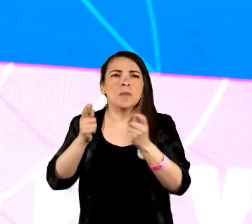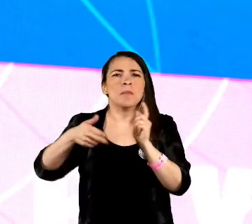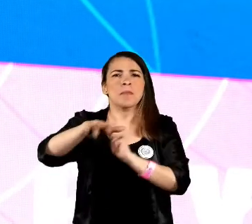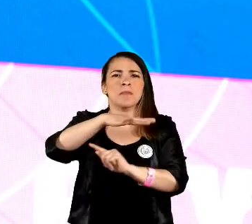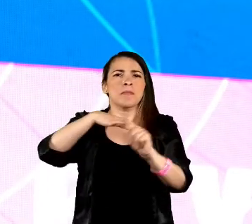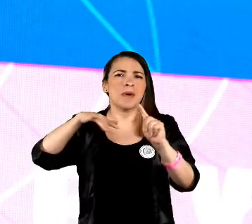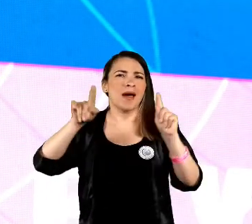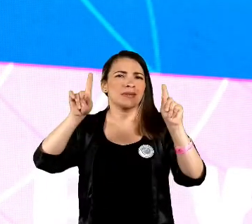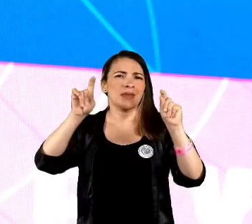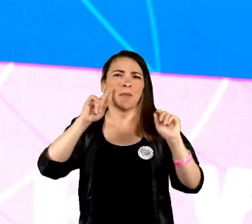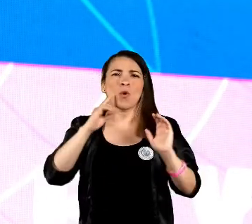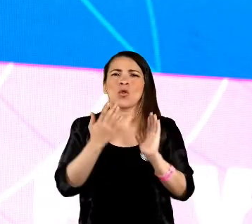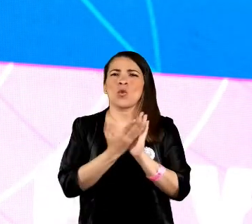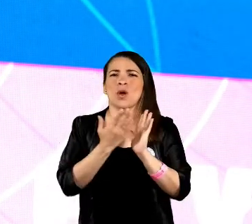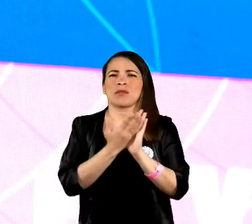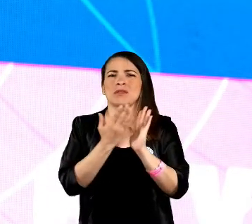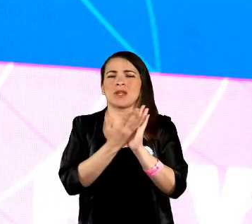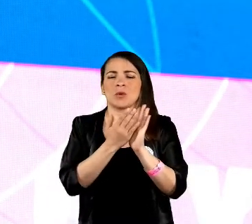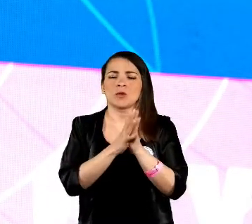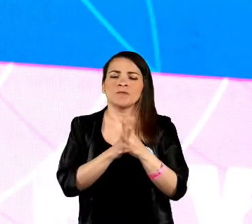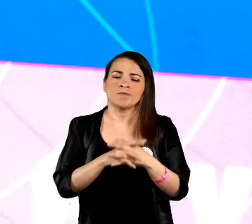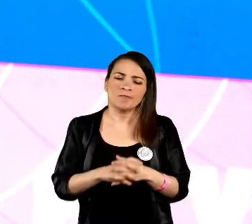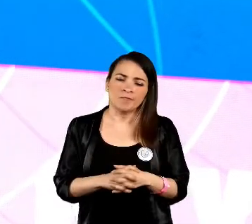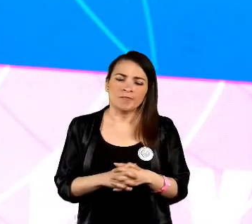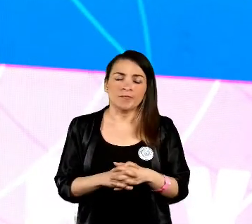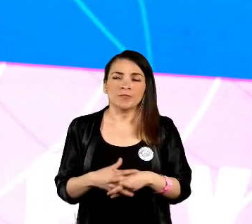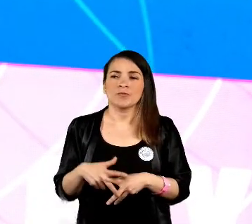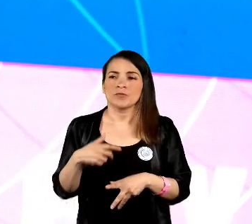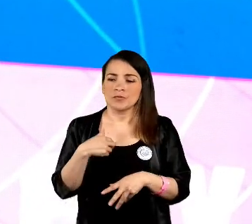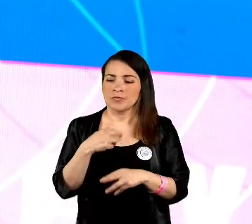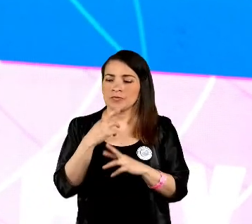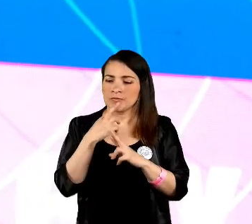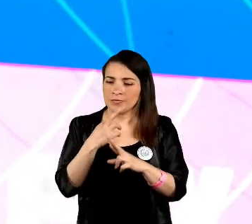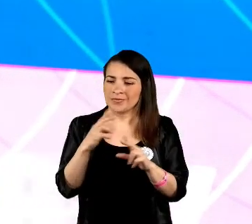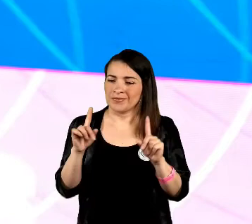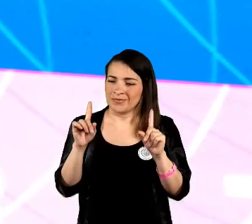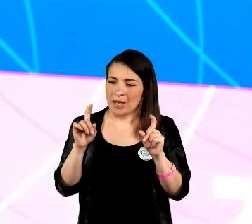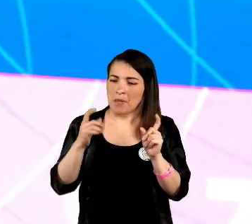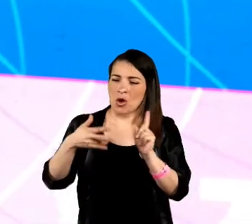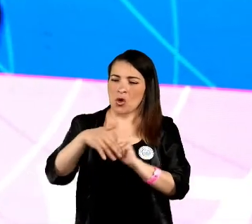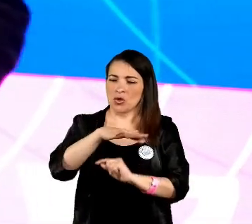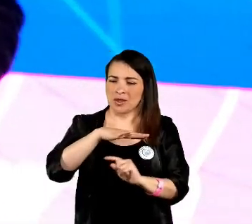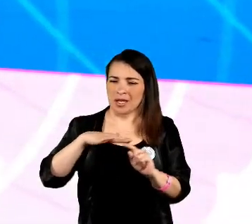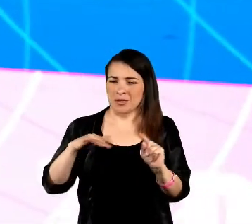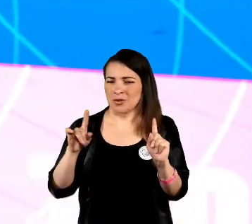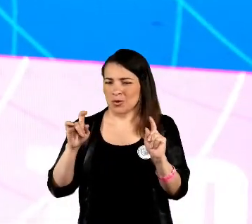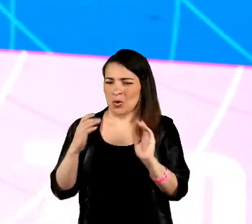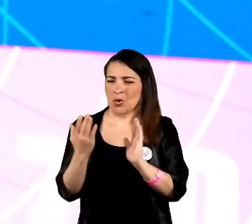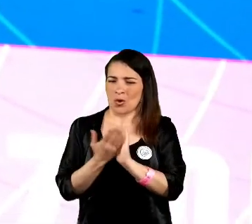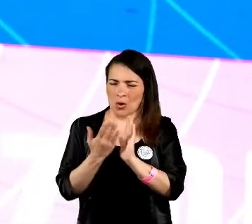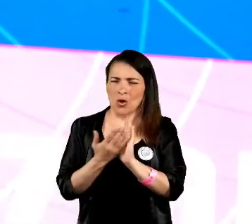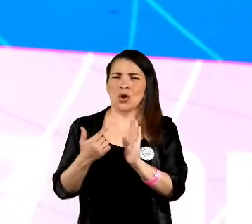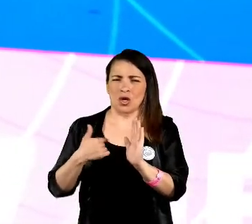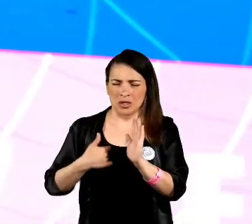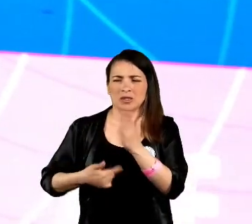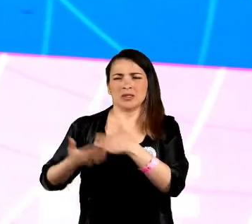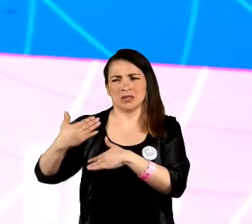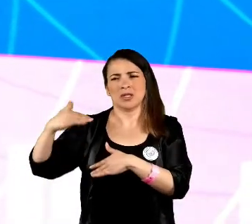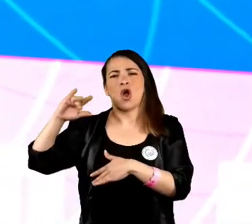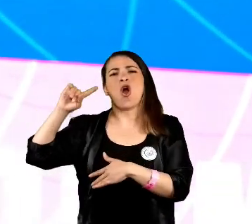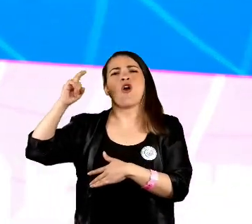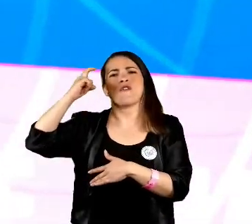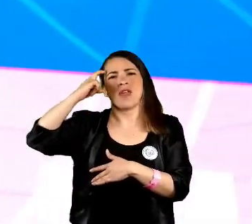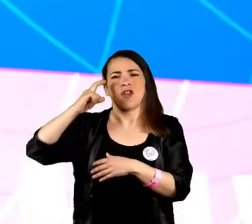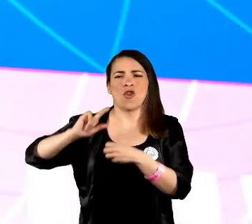el tema educativo yo lo primero quería nosotros trabajamos mucho tiempo con gobiernos locales